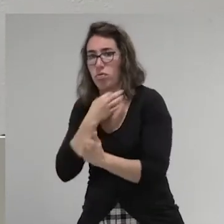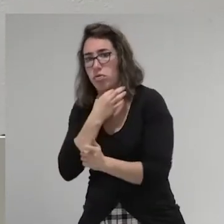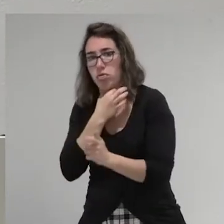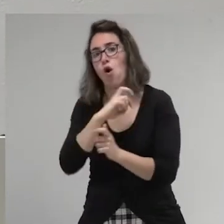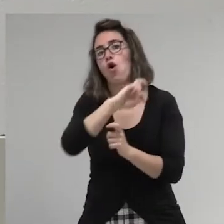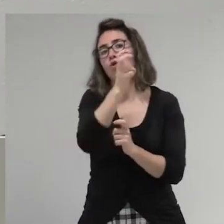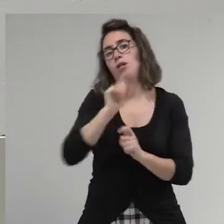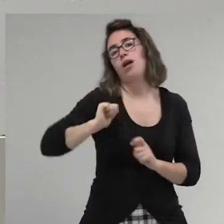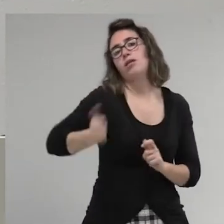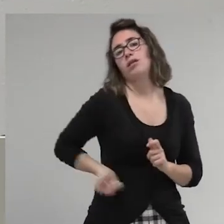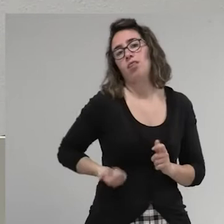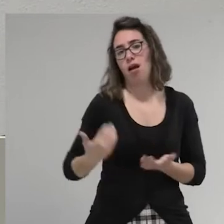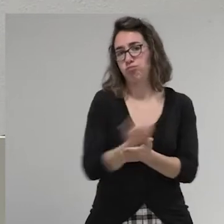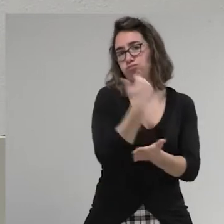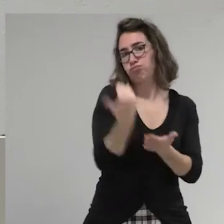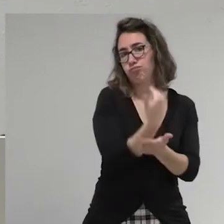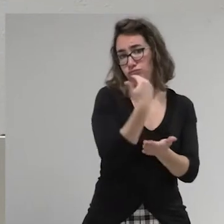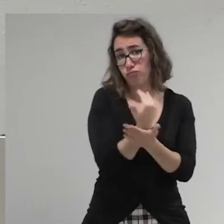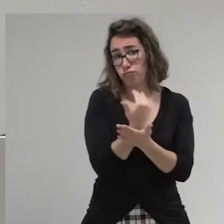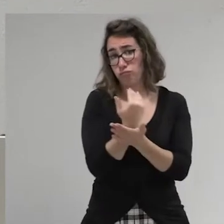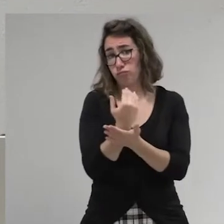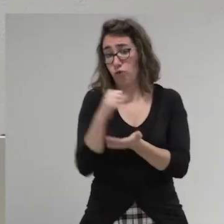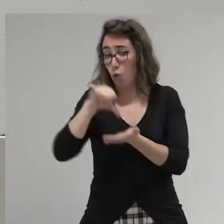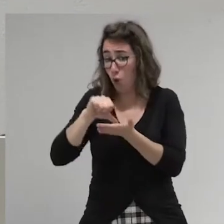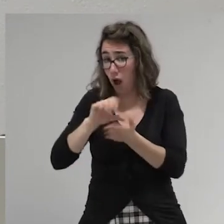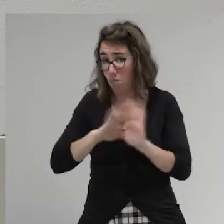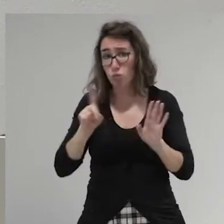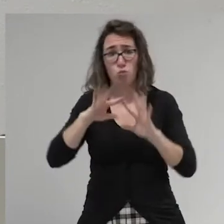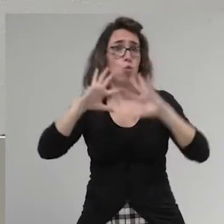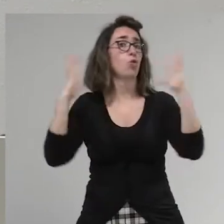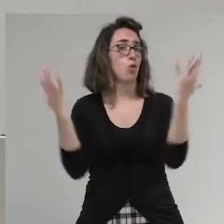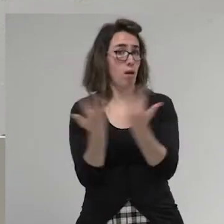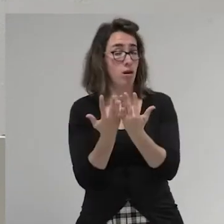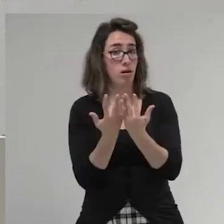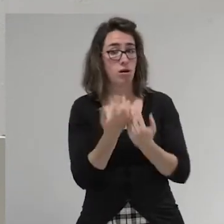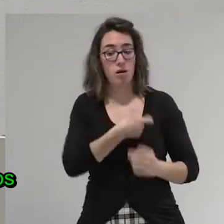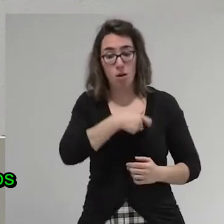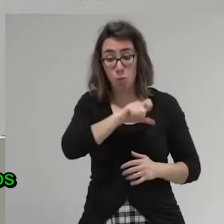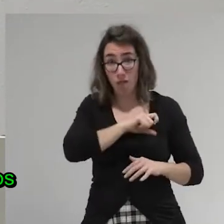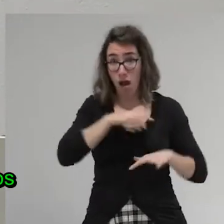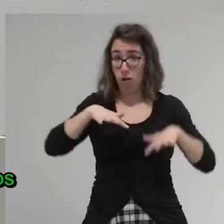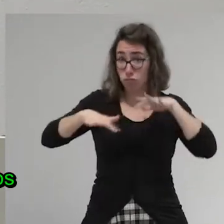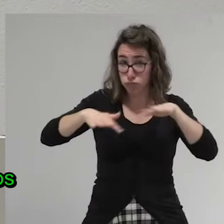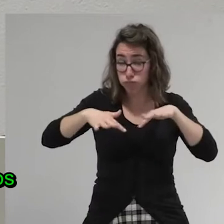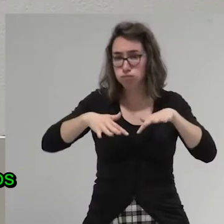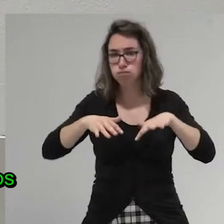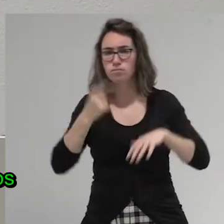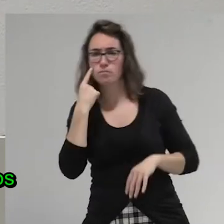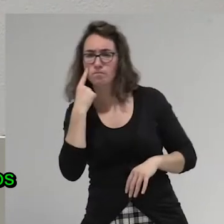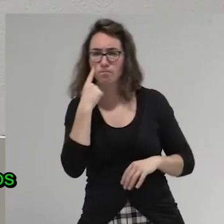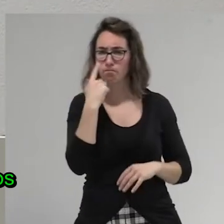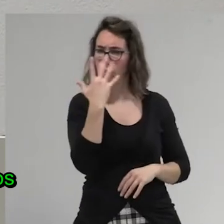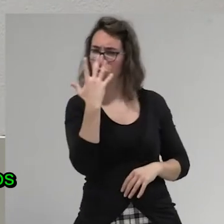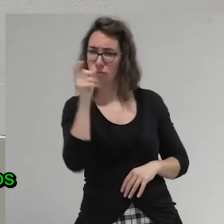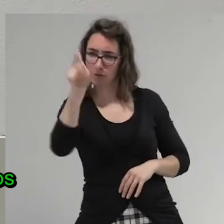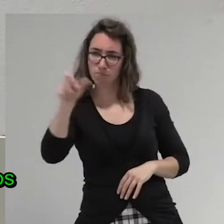nivel global. Y ahí, en esa función, en esa acción policial, prioriza la sospecha sobre unos